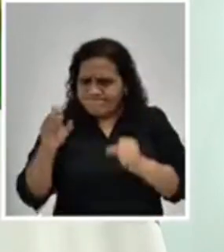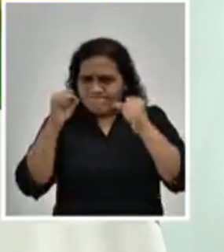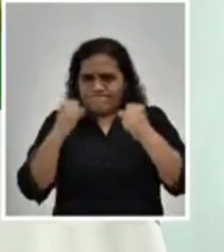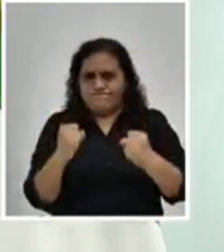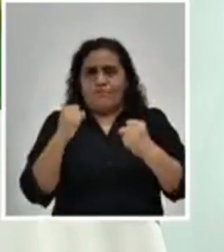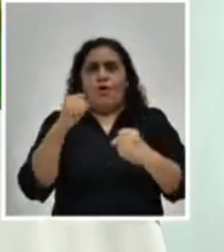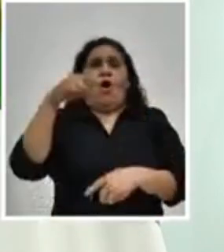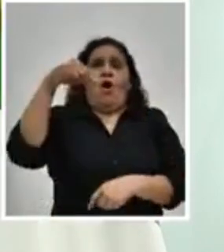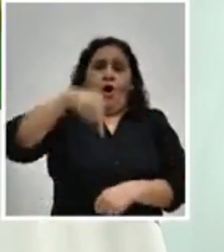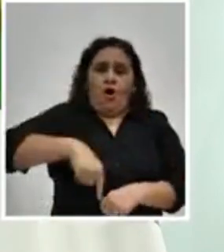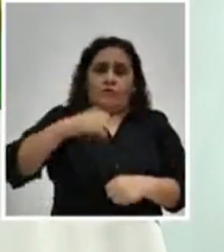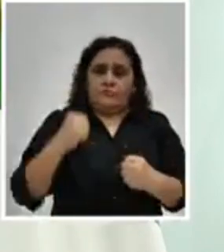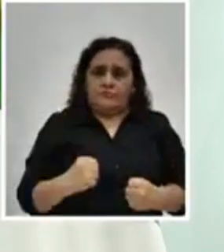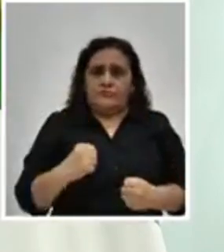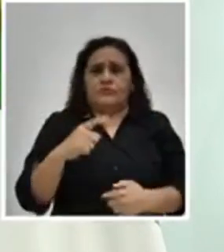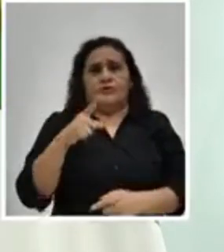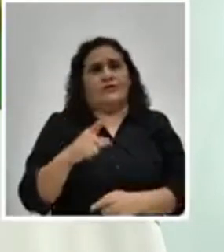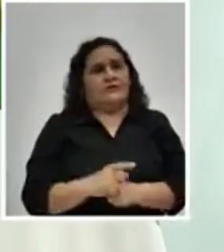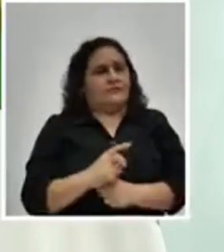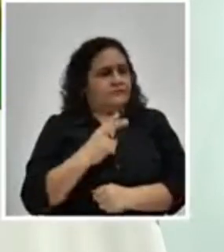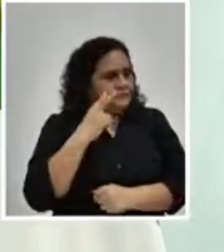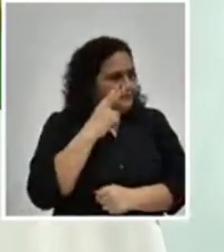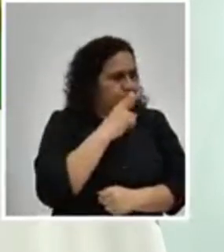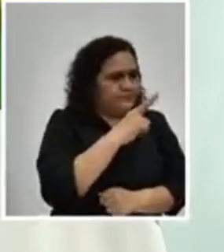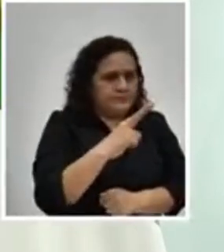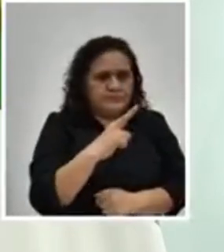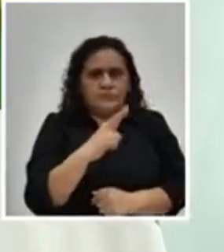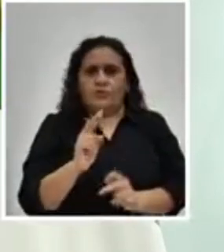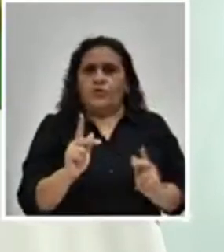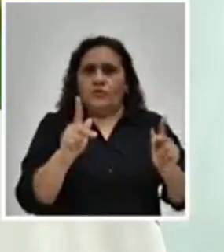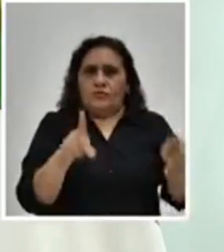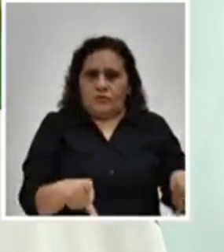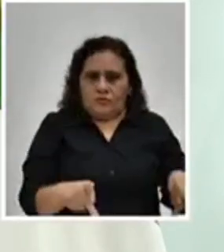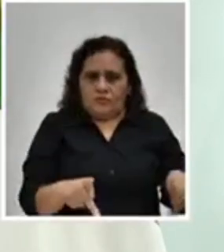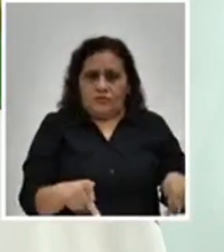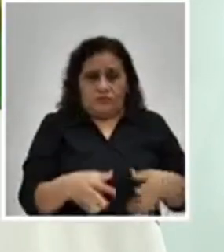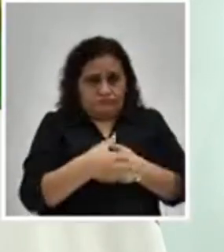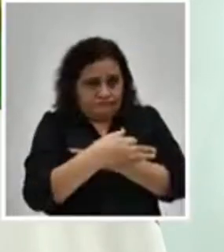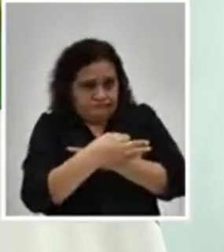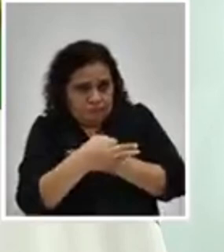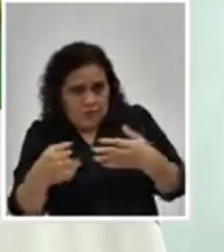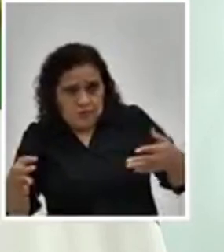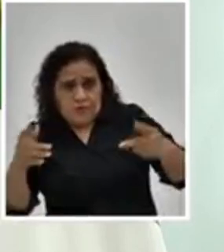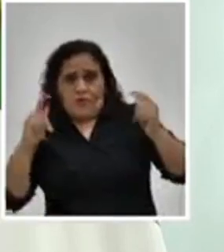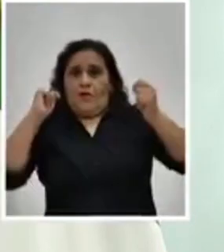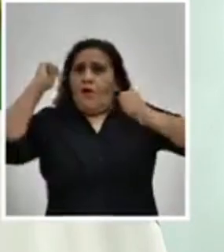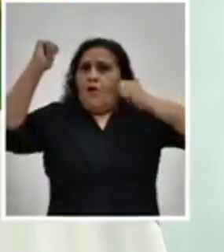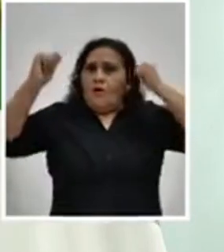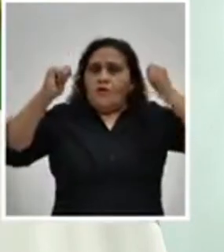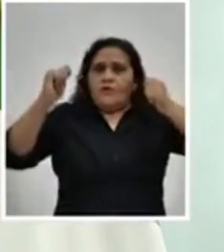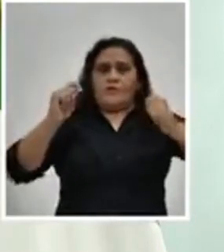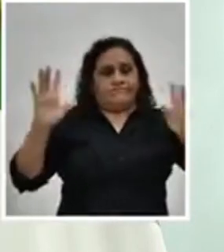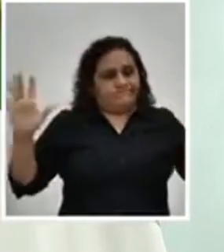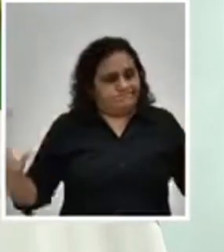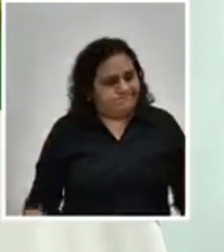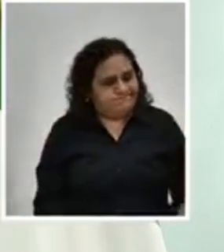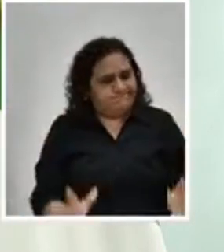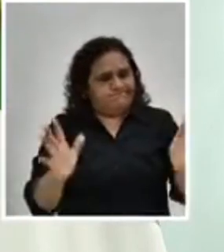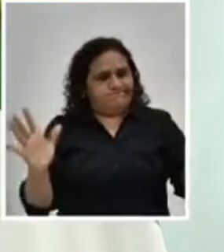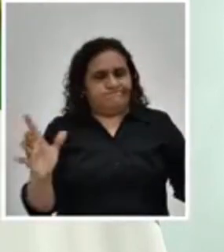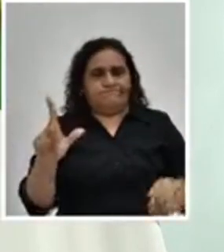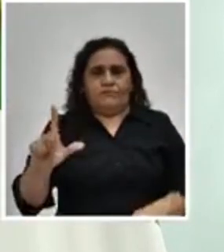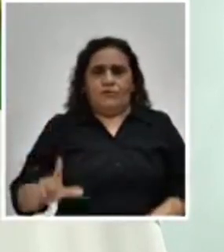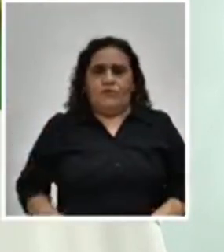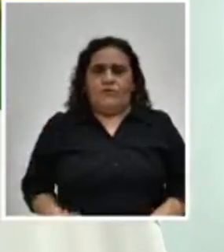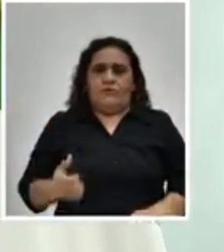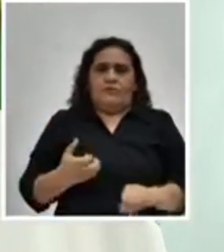hoy Progreso está en los ojos del mundo. Con la promoción turística que promueve e impulsa el gobierno del estado